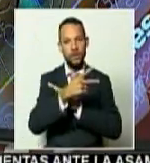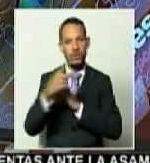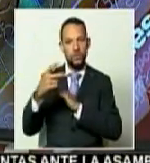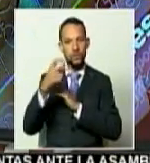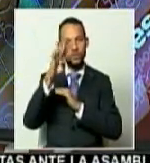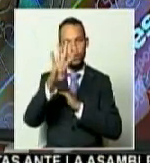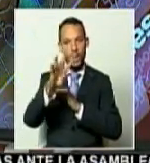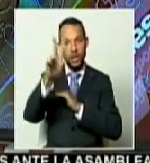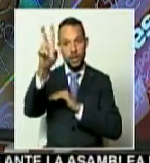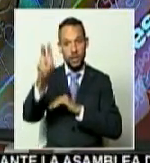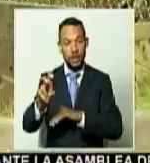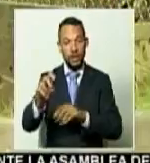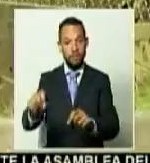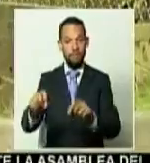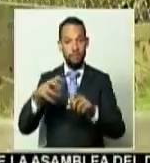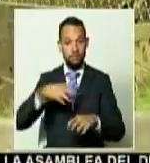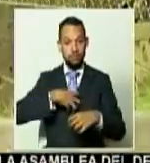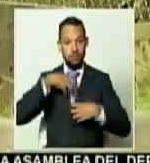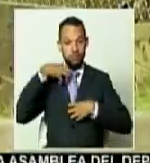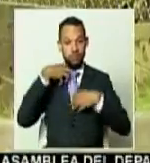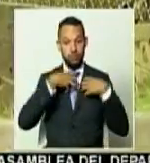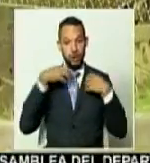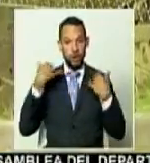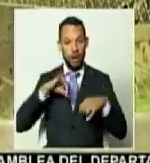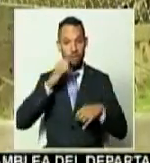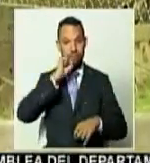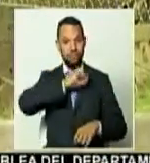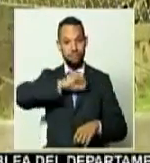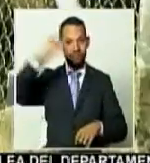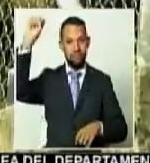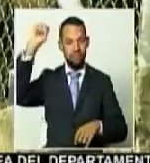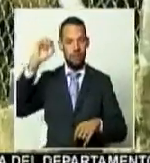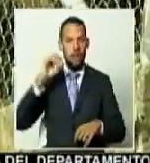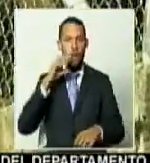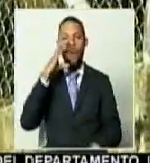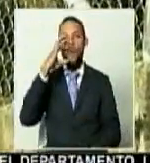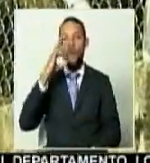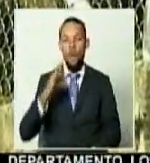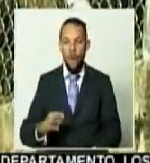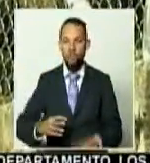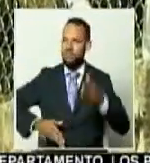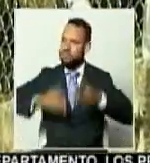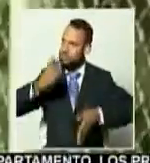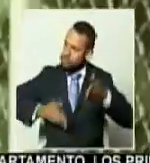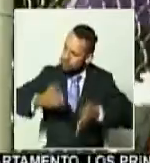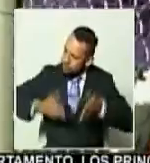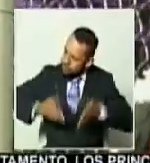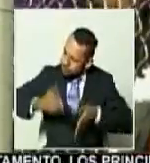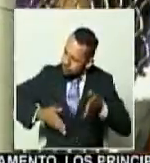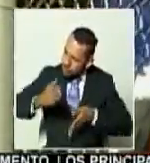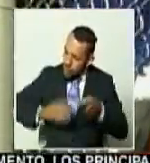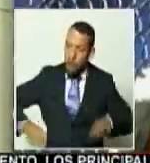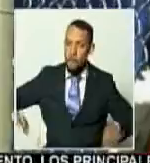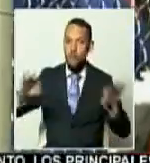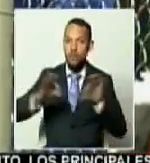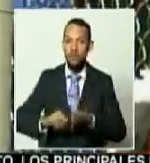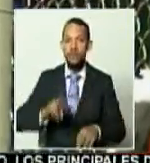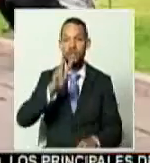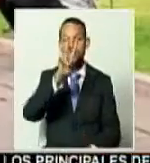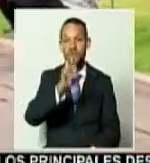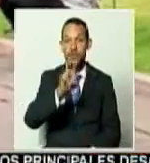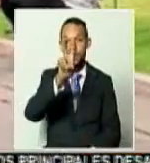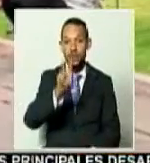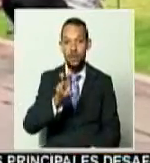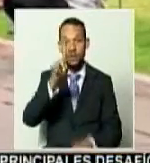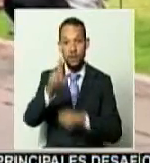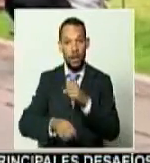1.247 títulos. Él es Hernán Barreneche, uno de los mejores atletas del país en la historia. Y hoy, a sus 77 años,